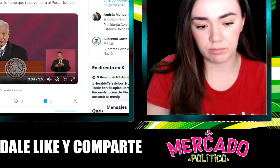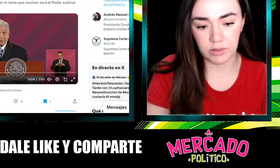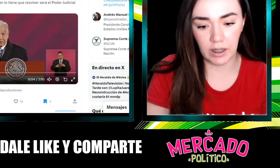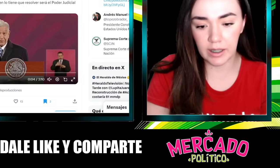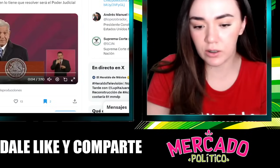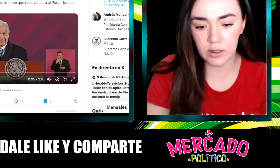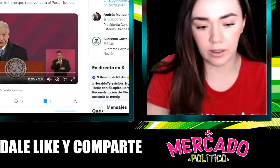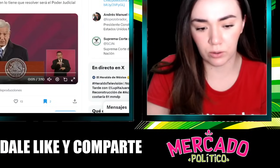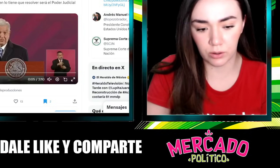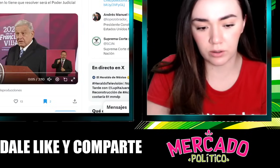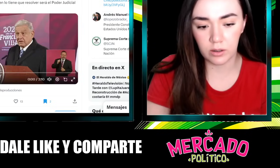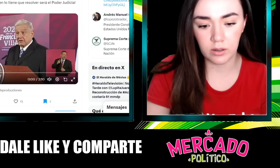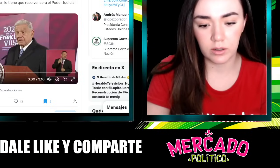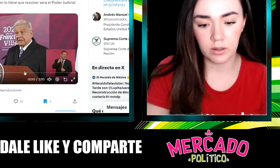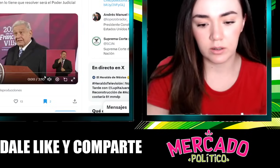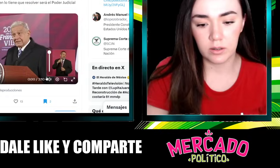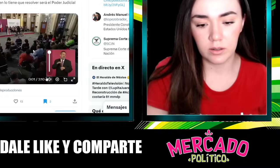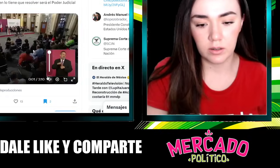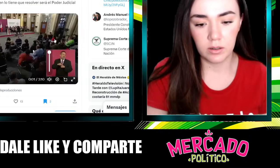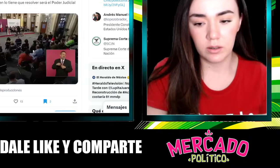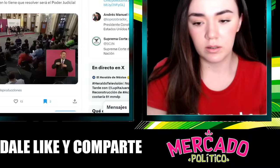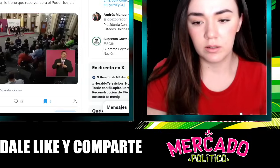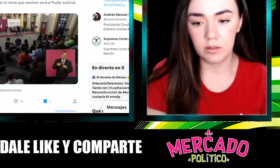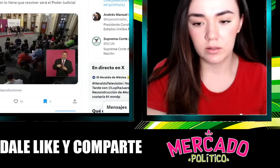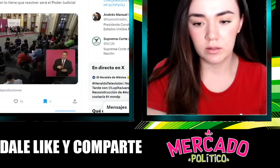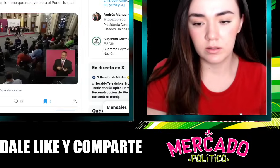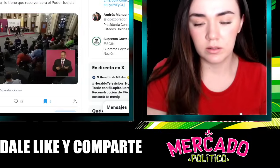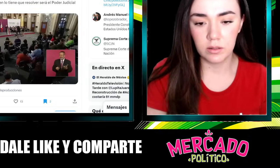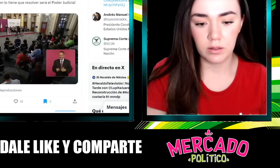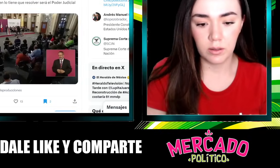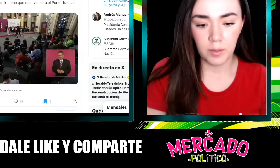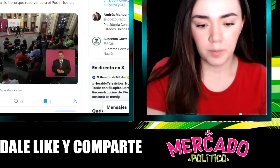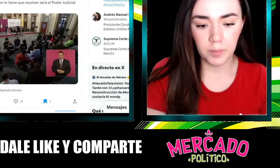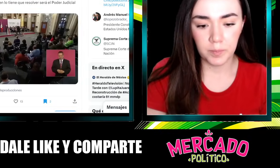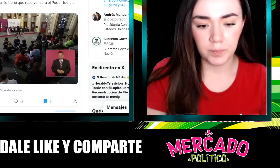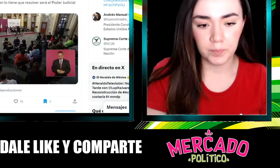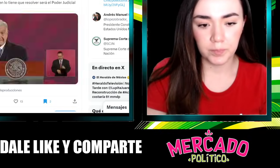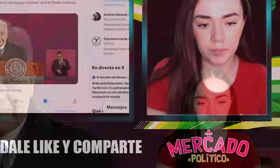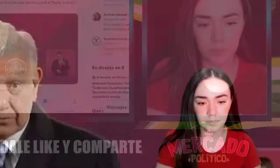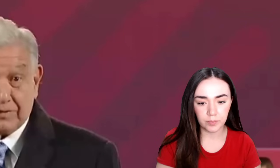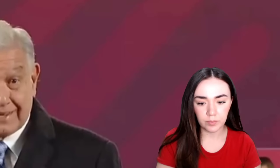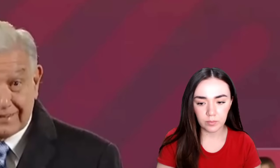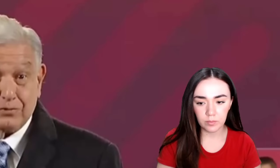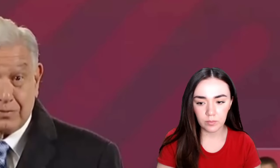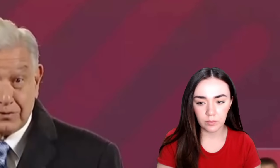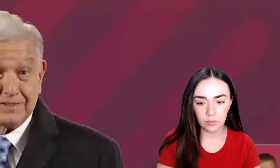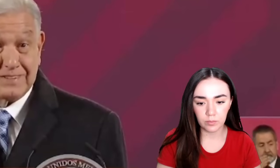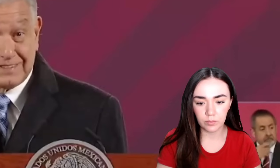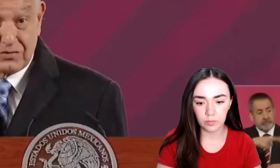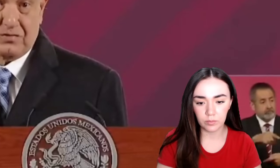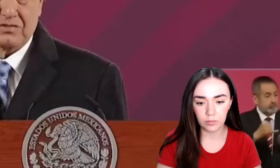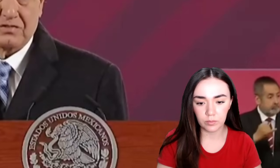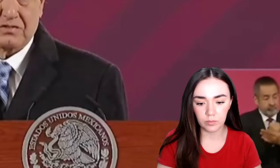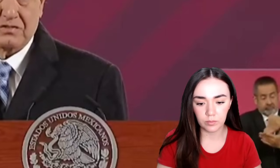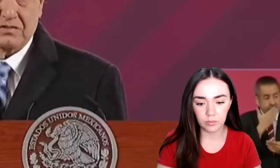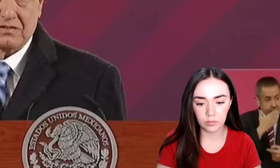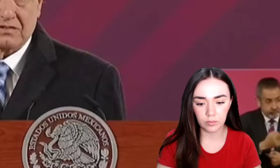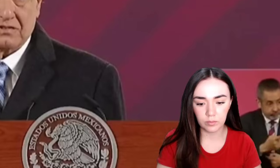está saliéndose de control? Entonces, en primer lugar, celebro que hayan tomado esa